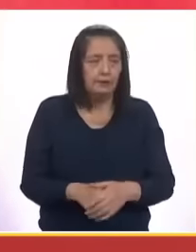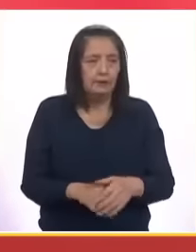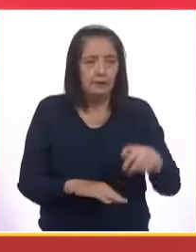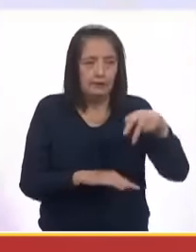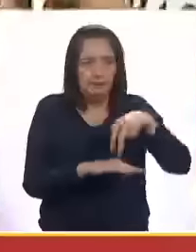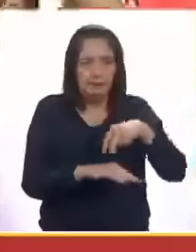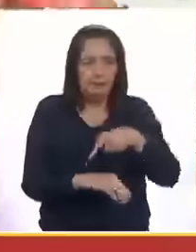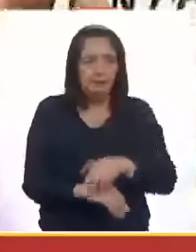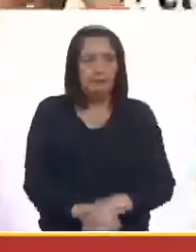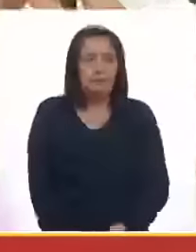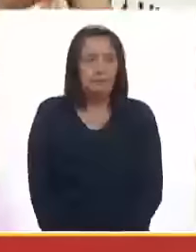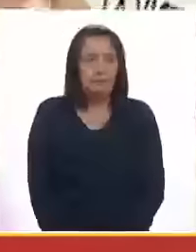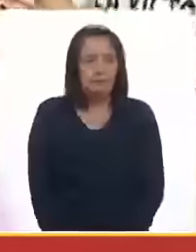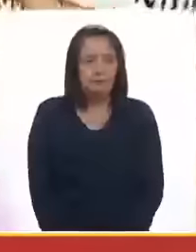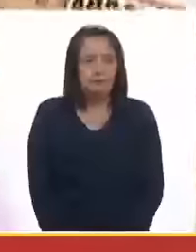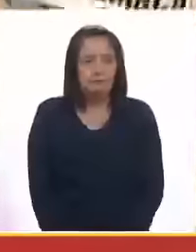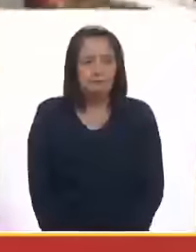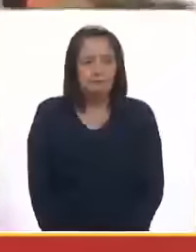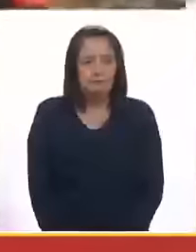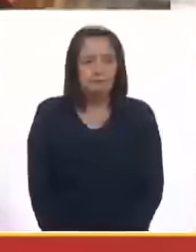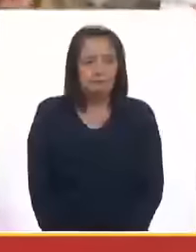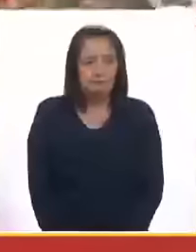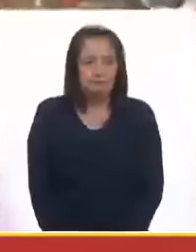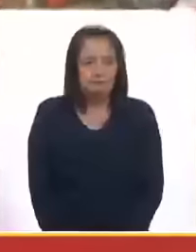el estrado.